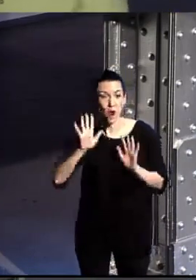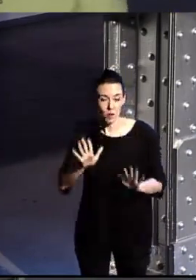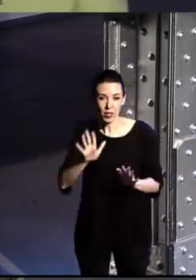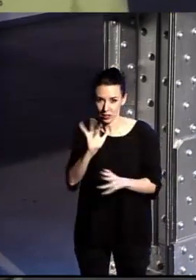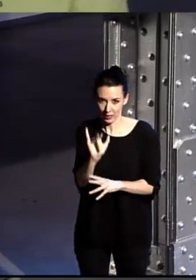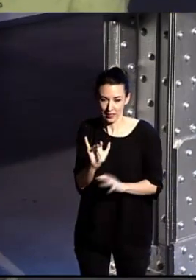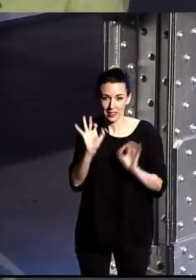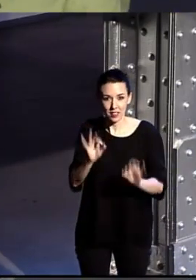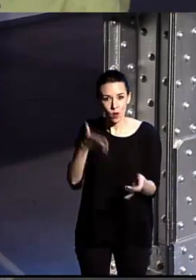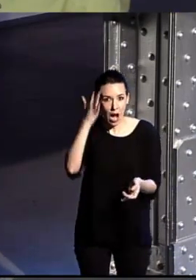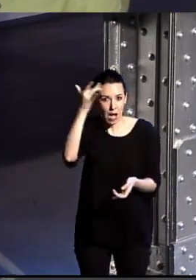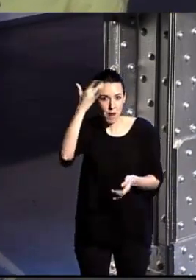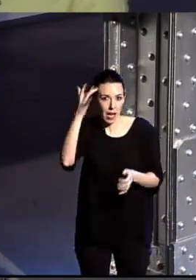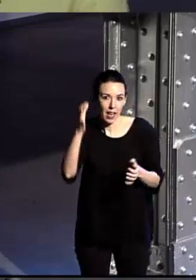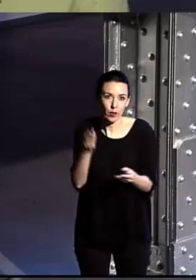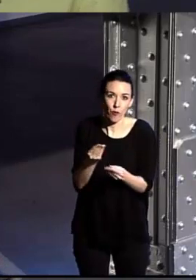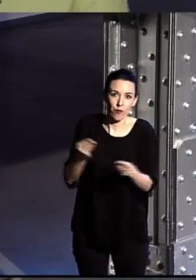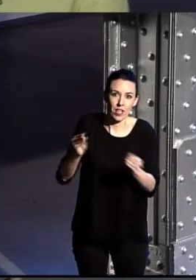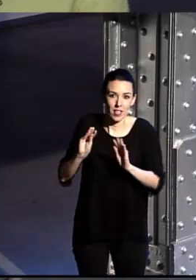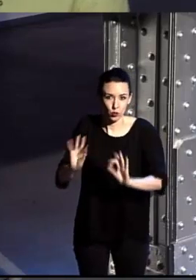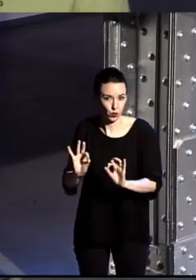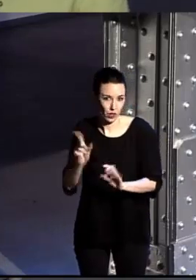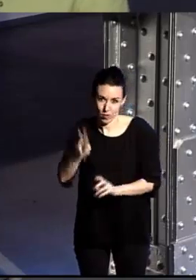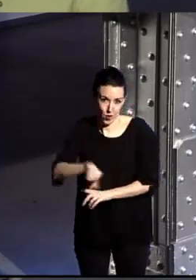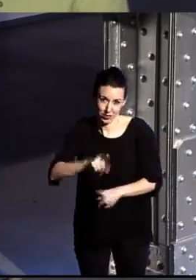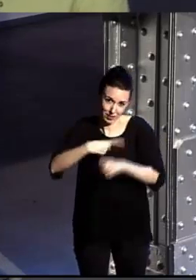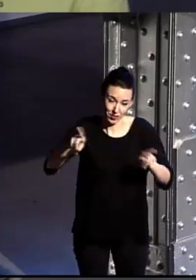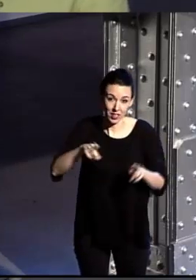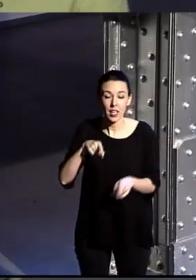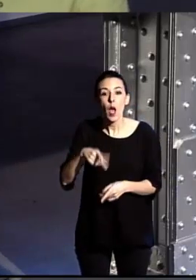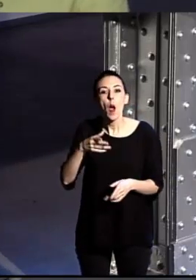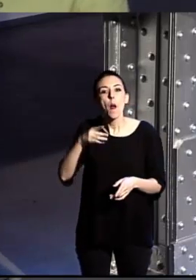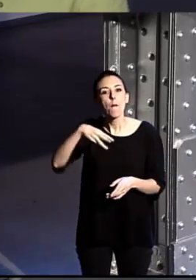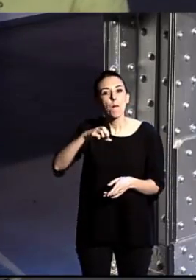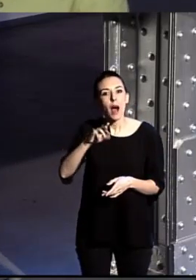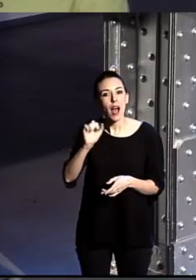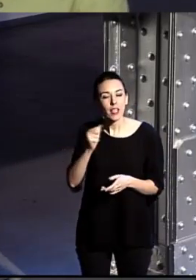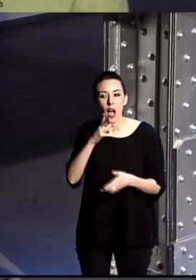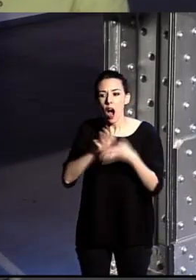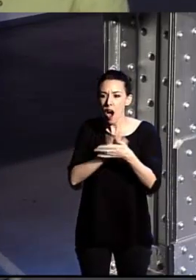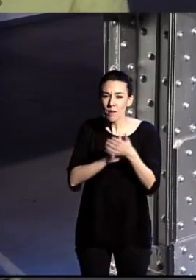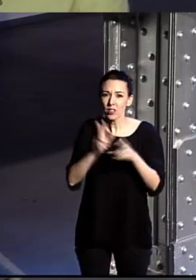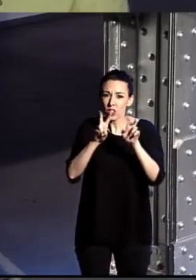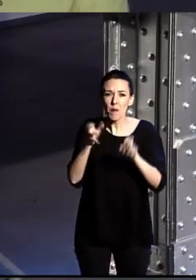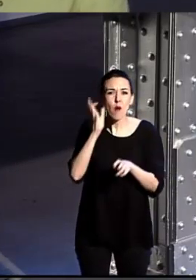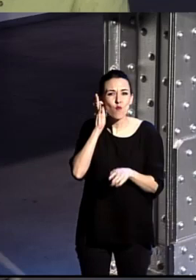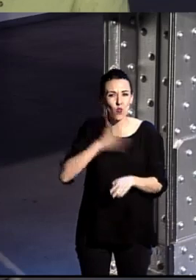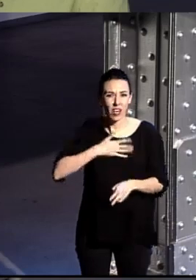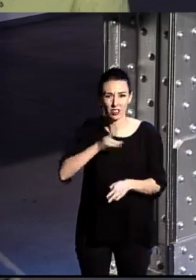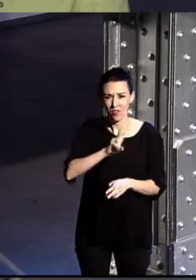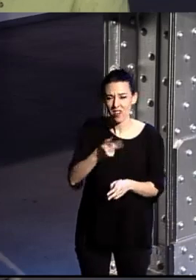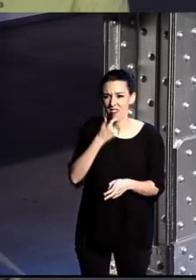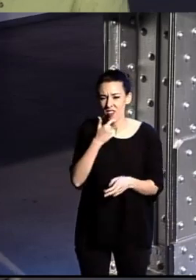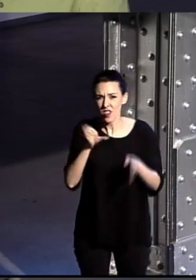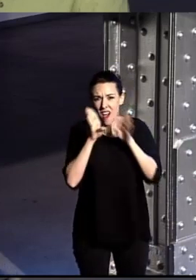Sí, no está imaginado con esa finura que tenía él. María, estamos hablando de las mujeres en Verne. A Verne se le ha acusado de